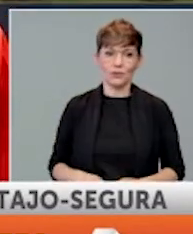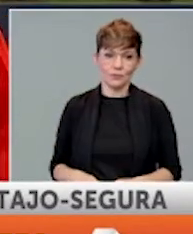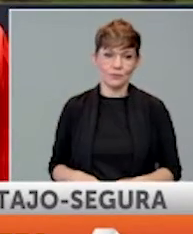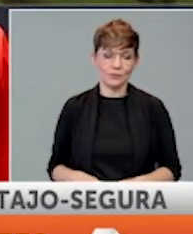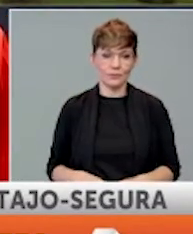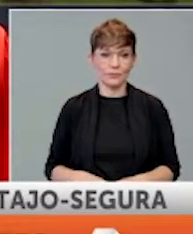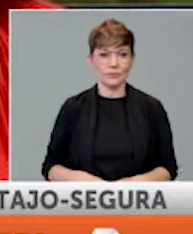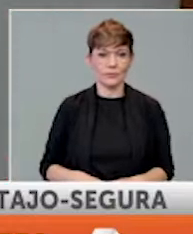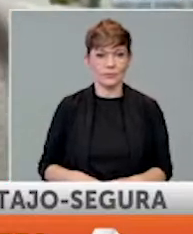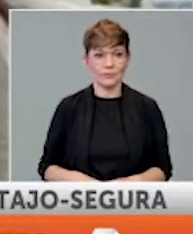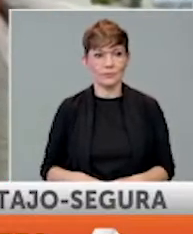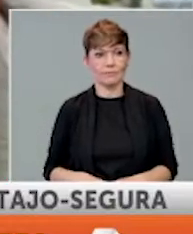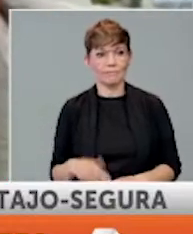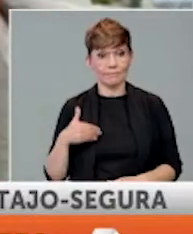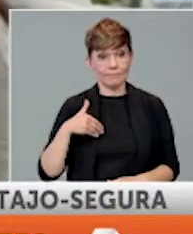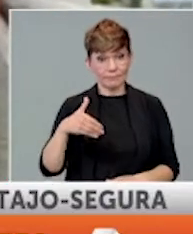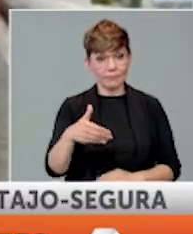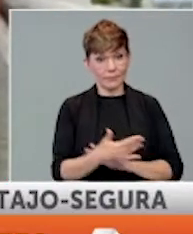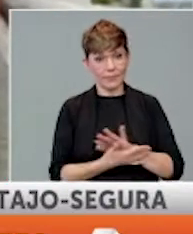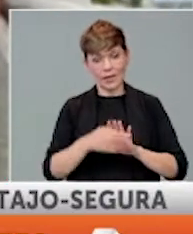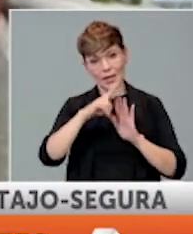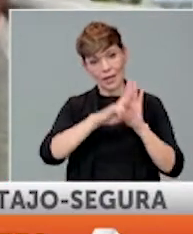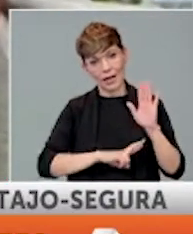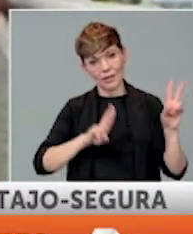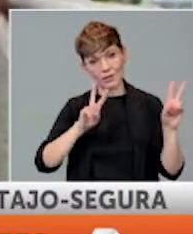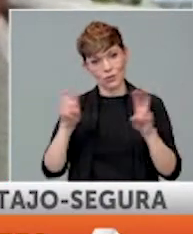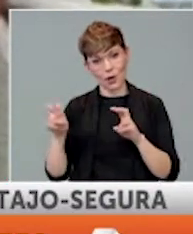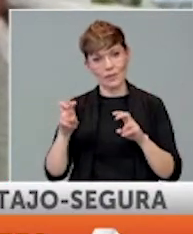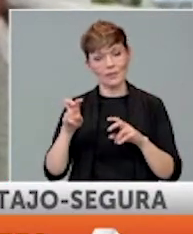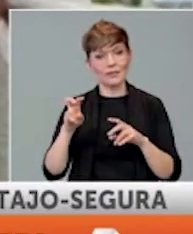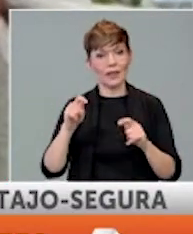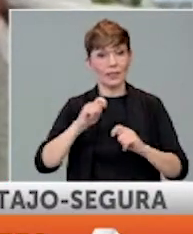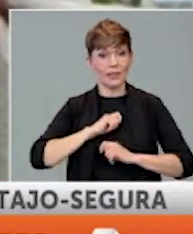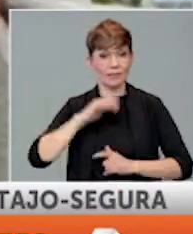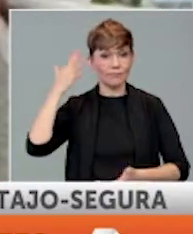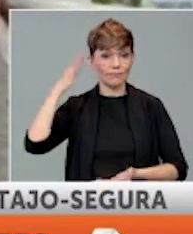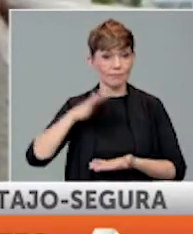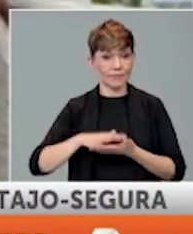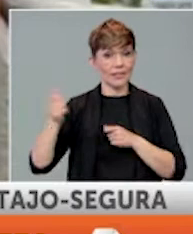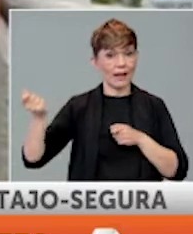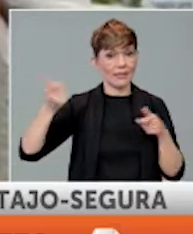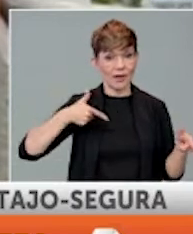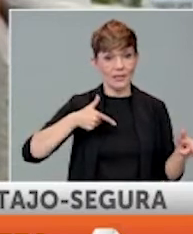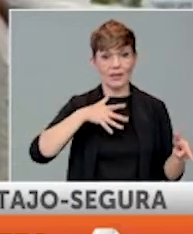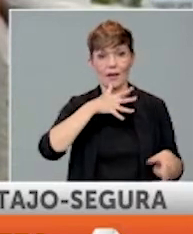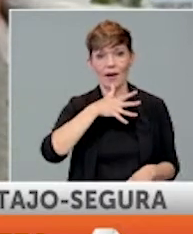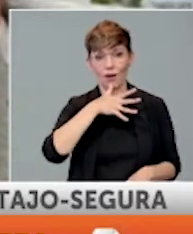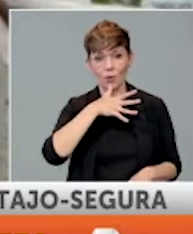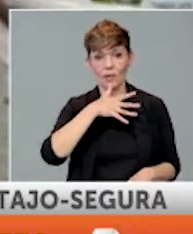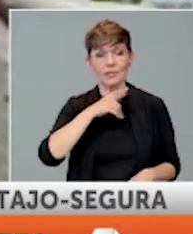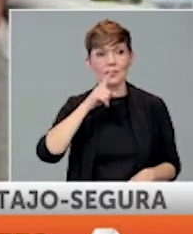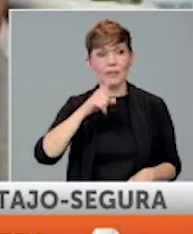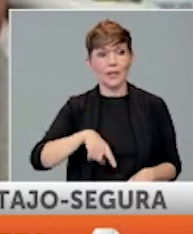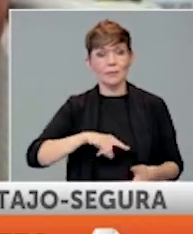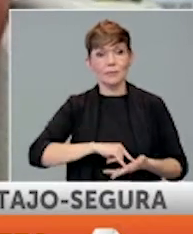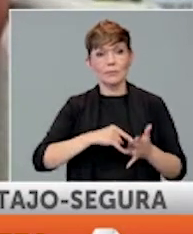Madrid. Próximamente, por lo tanto, nuevas reglas que reducen los umbrales máximos trasvasables. Y a esto hay que sumar el próximo plan de